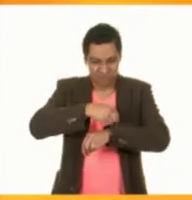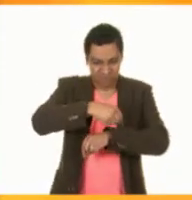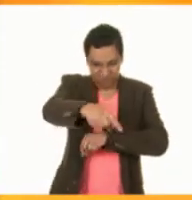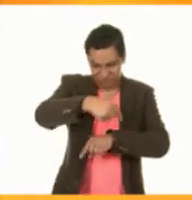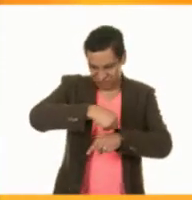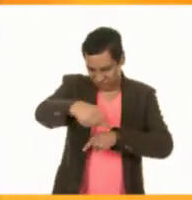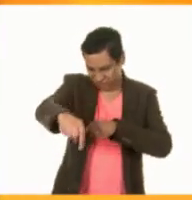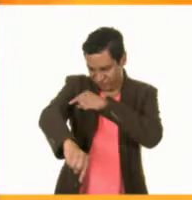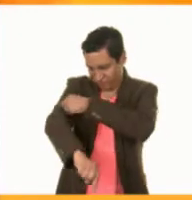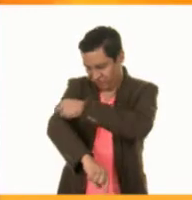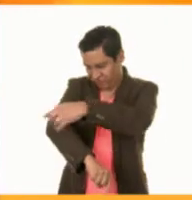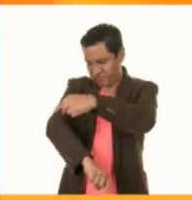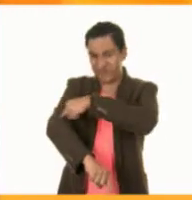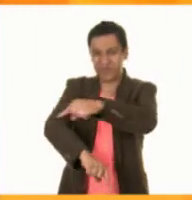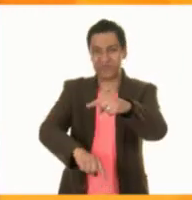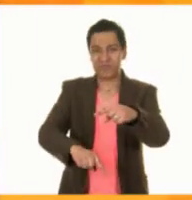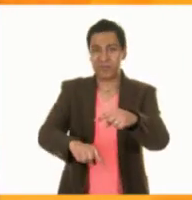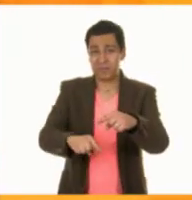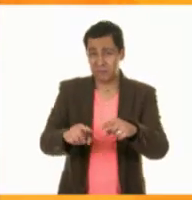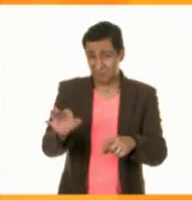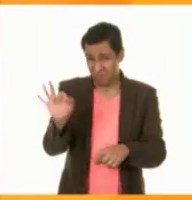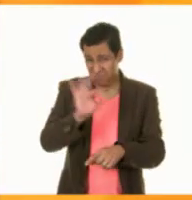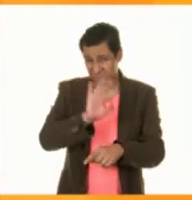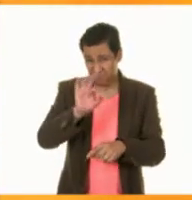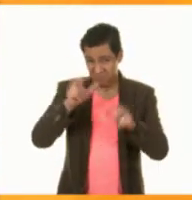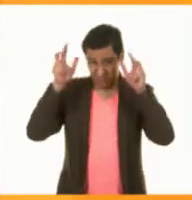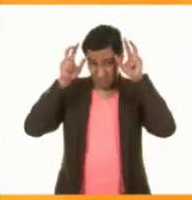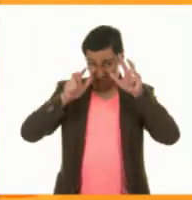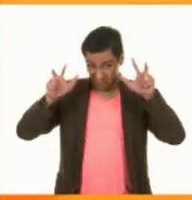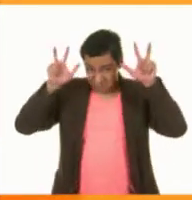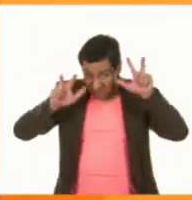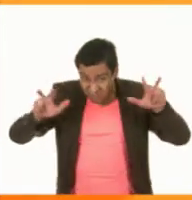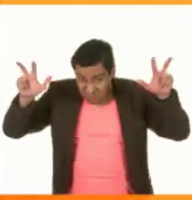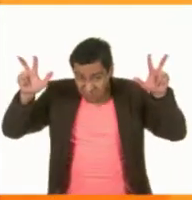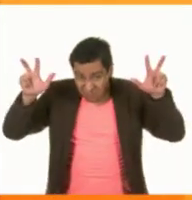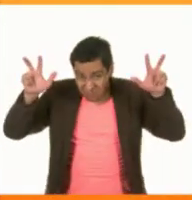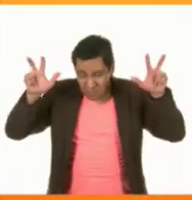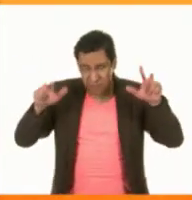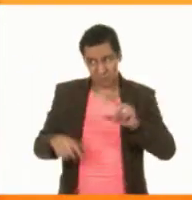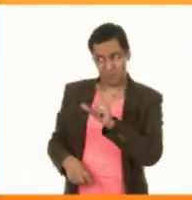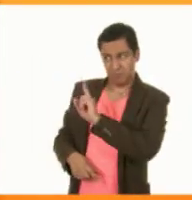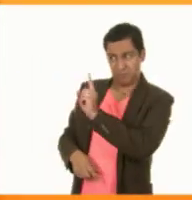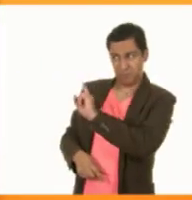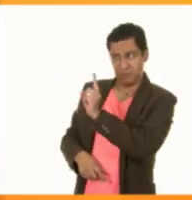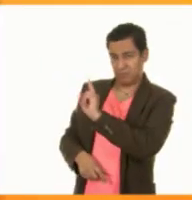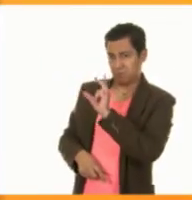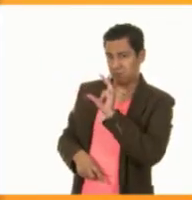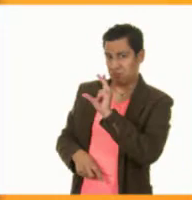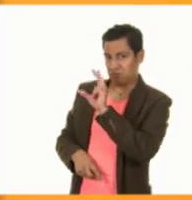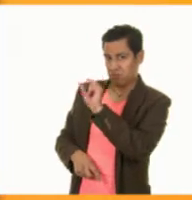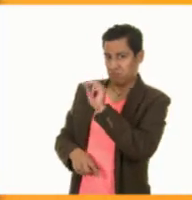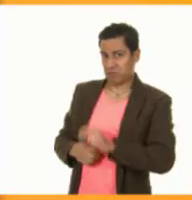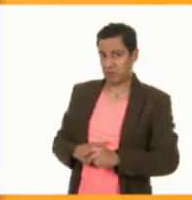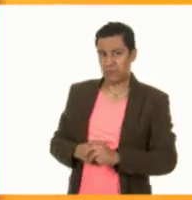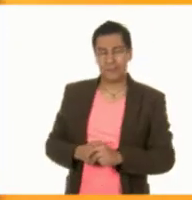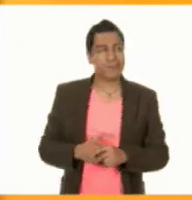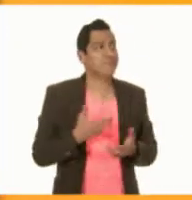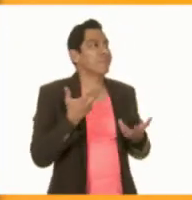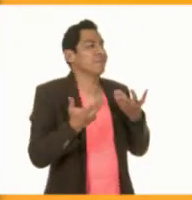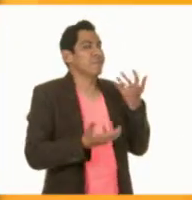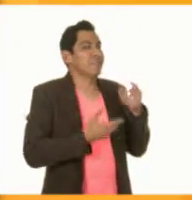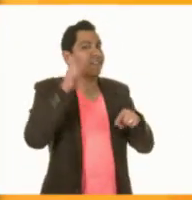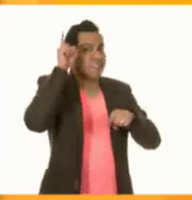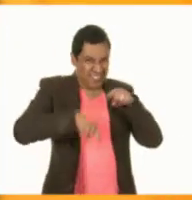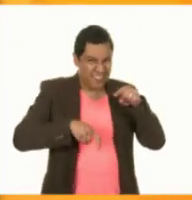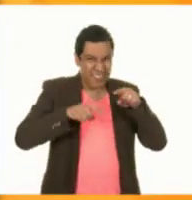Entonces, ¿puede que seas un venado? No, no. ¿Y si me quitas a